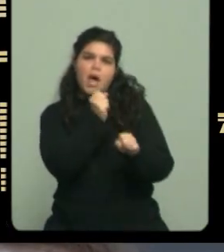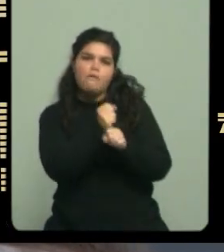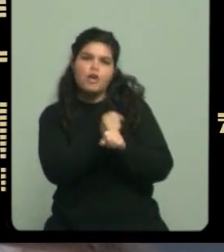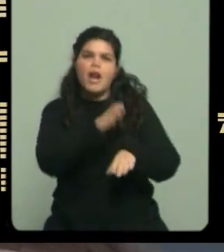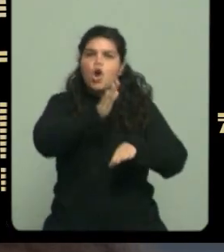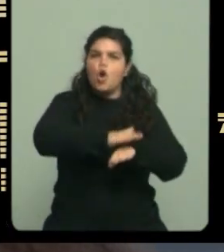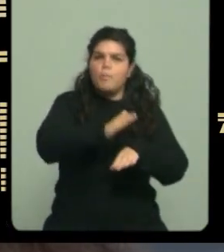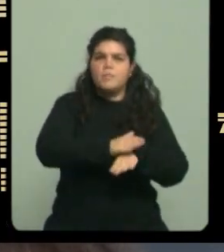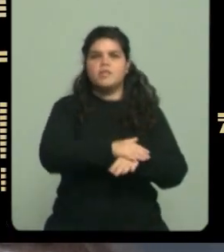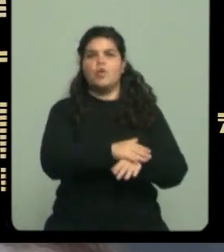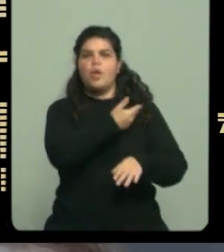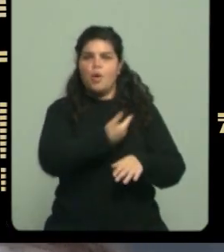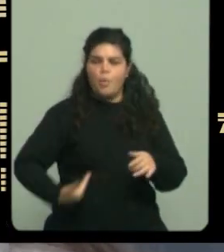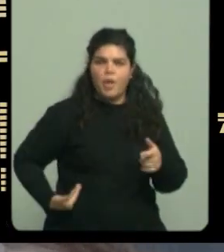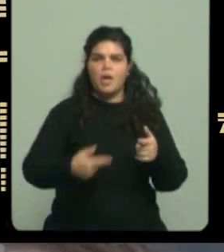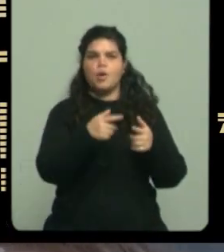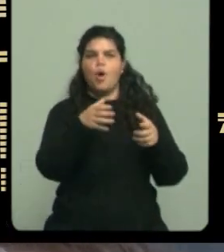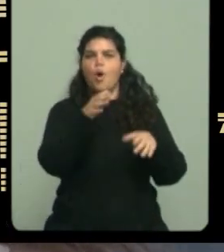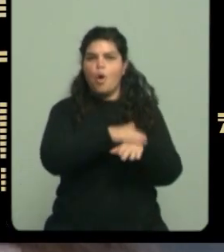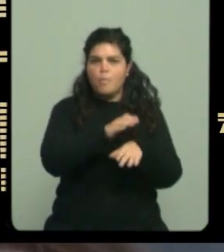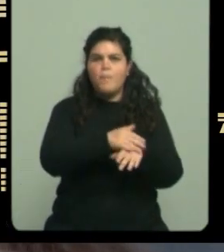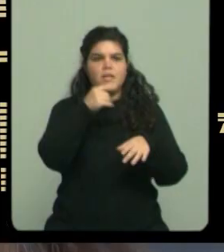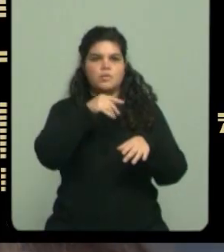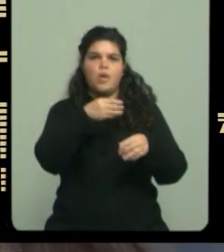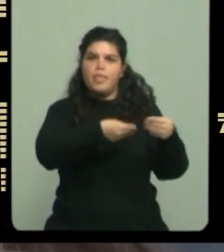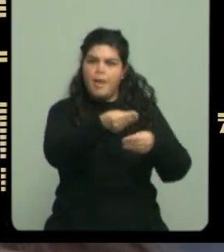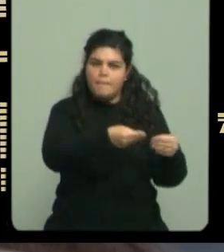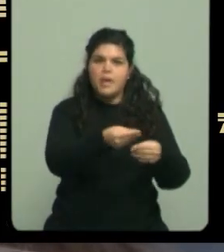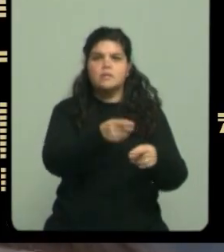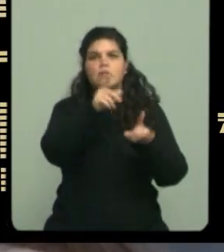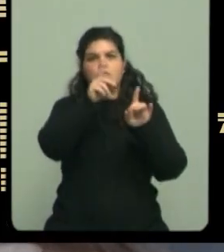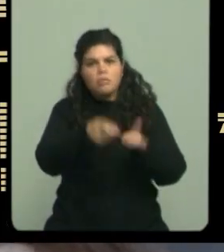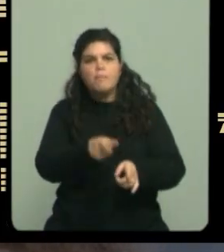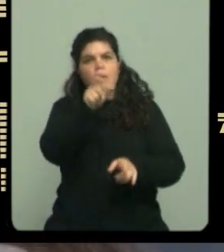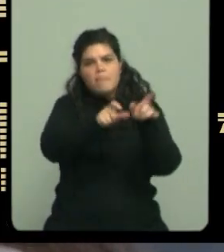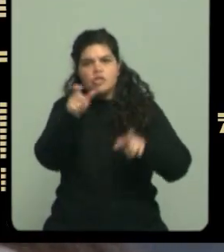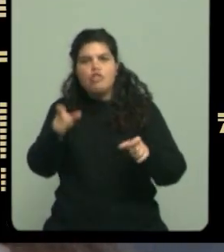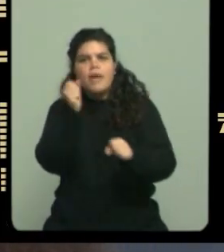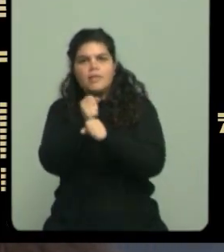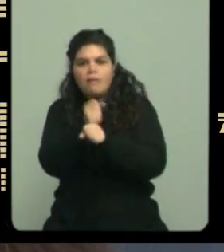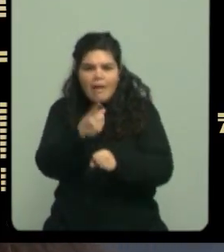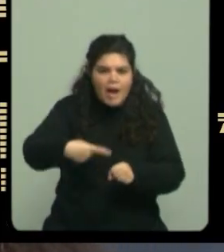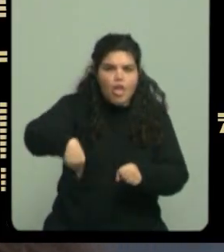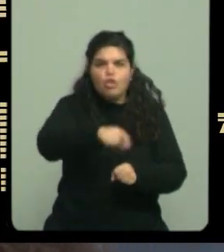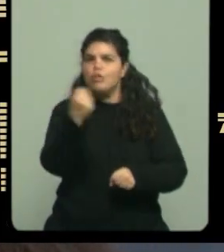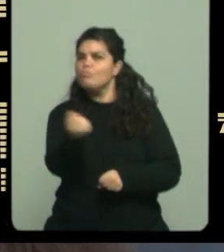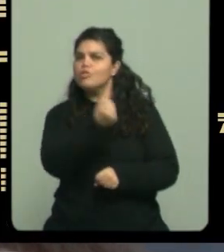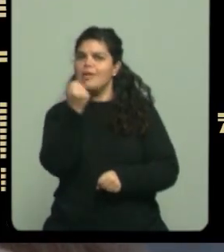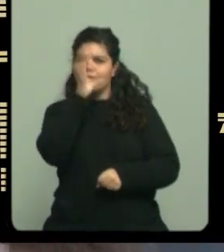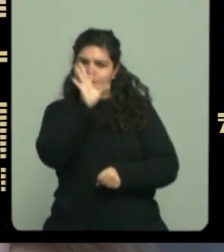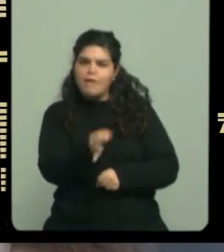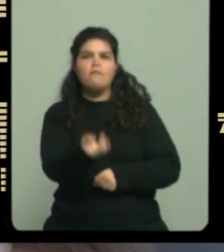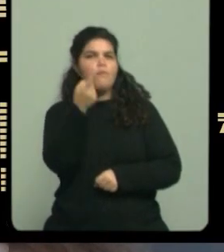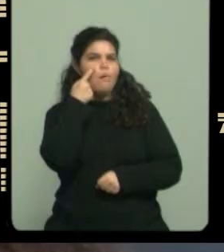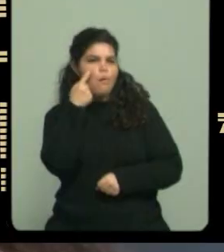compromiso que tiene que tener tanto el Estado, las organizaciones empresariales, como también los propios trabajadores y trabajadoras, de saber qué es y